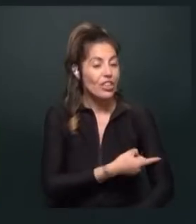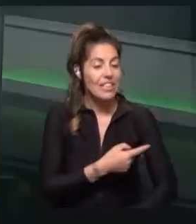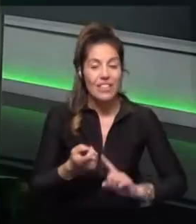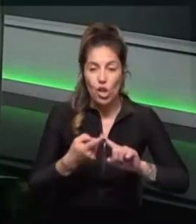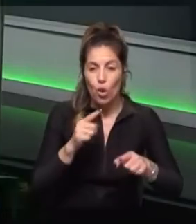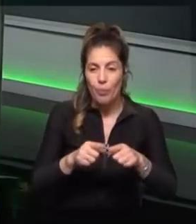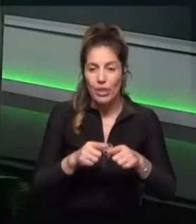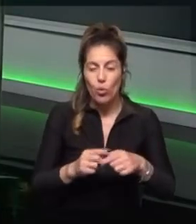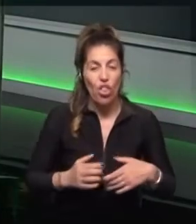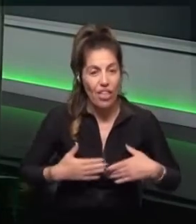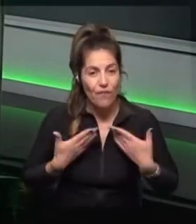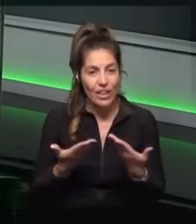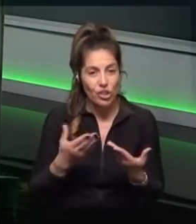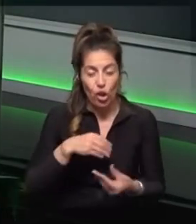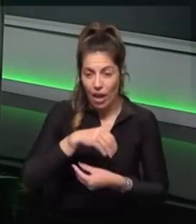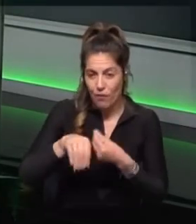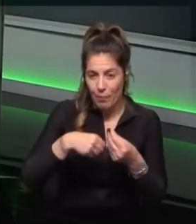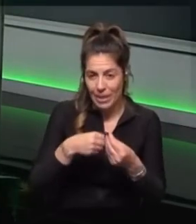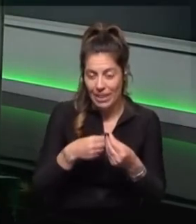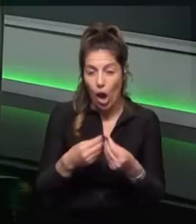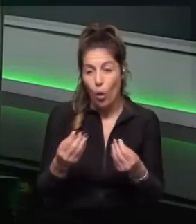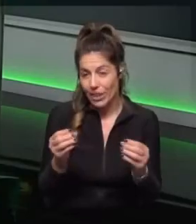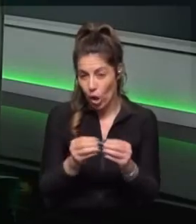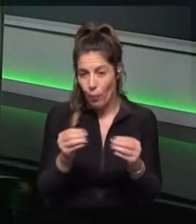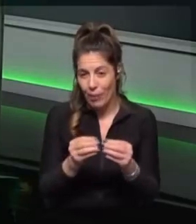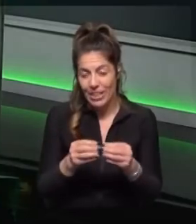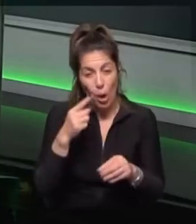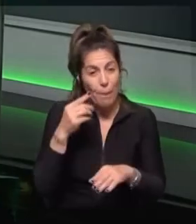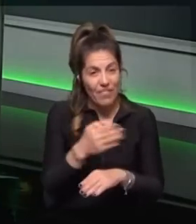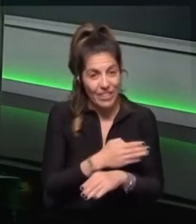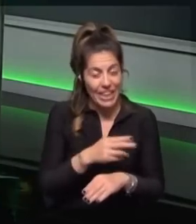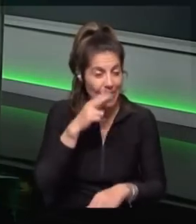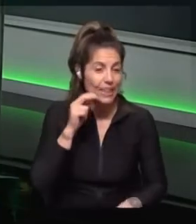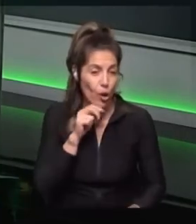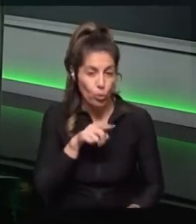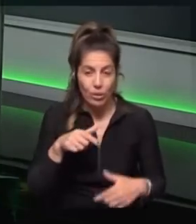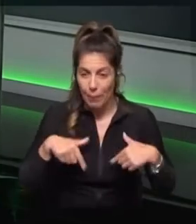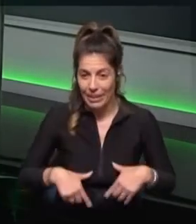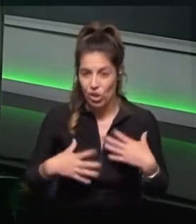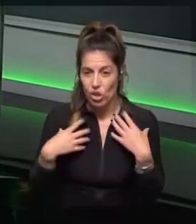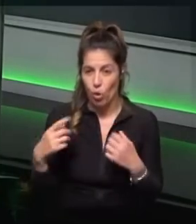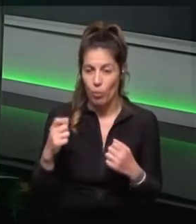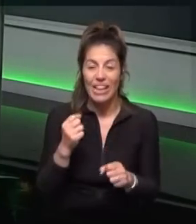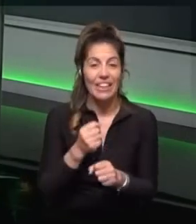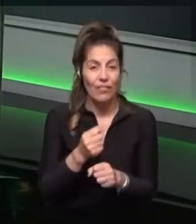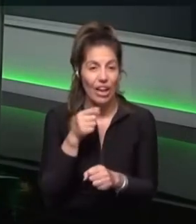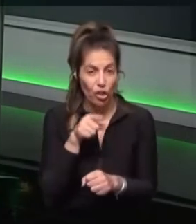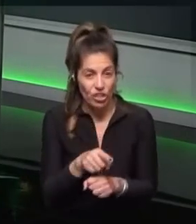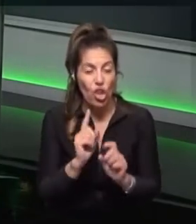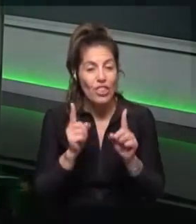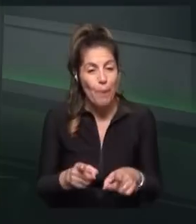de afecto en el núcleo Familiar o entre pares previene estas conductas y que mestía salud pública estaba trabajando en eso también fue algo que